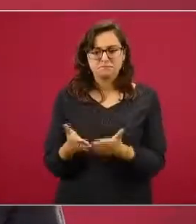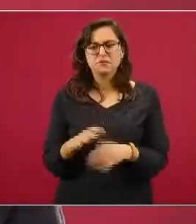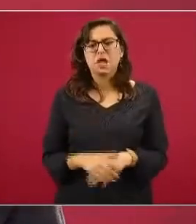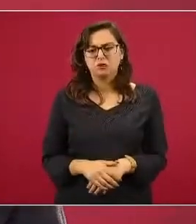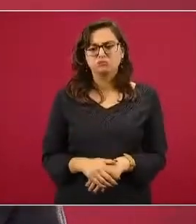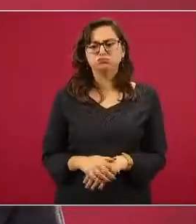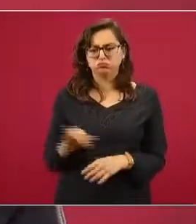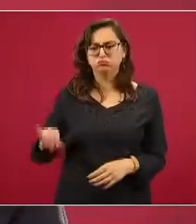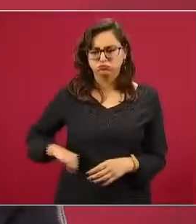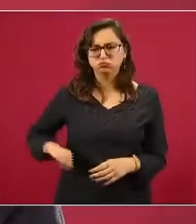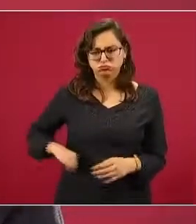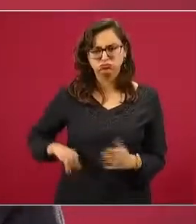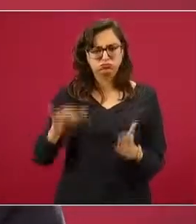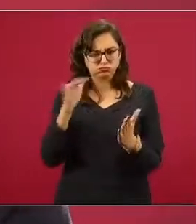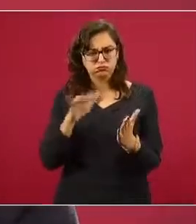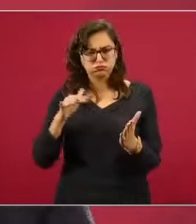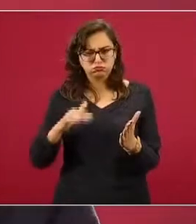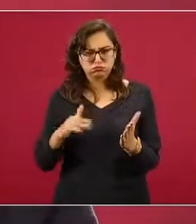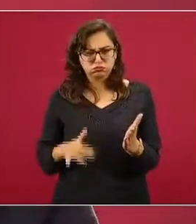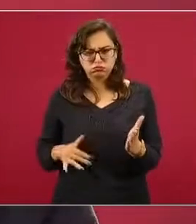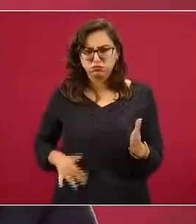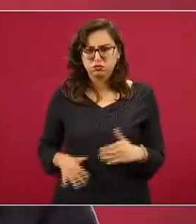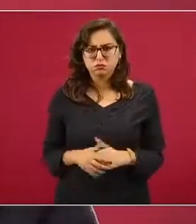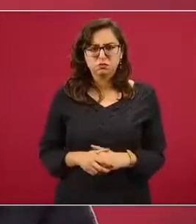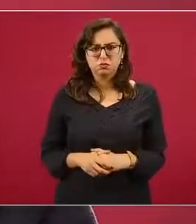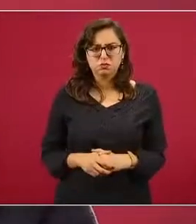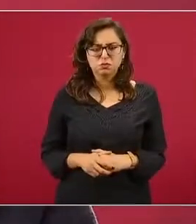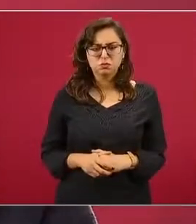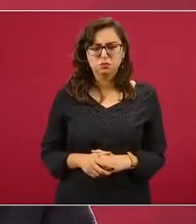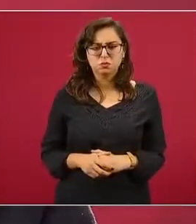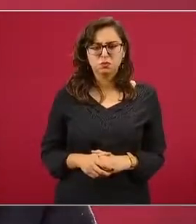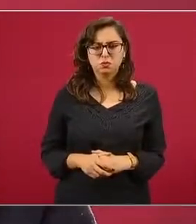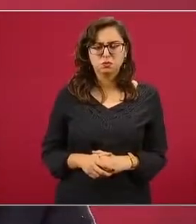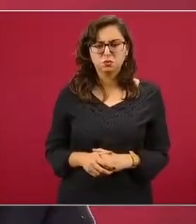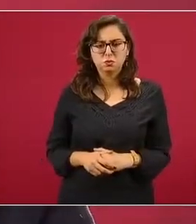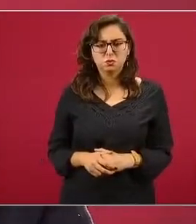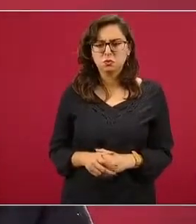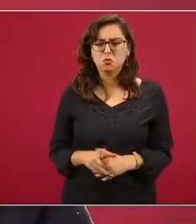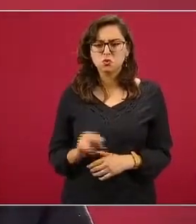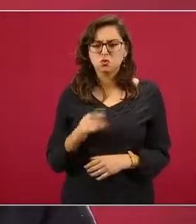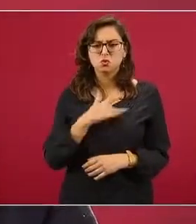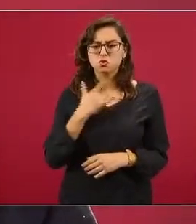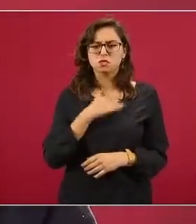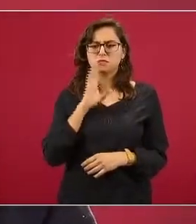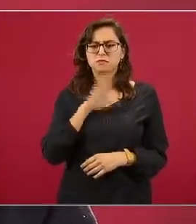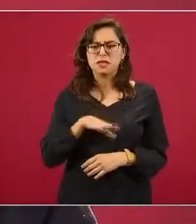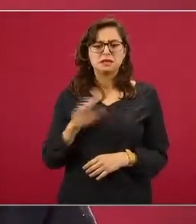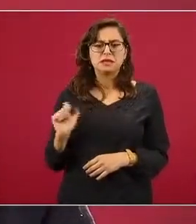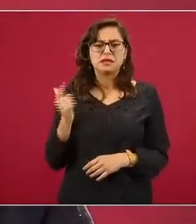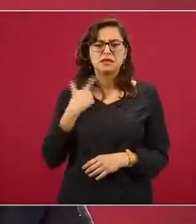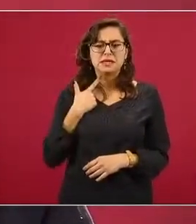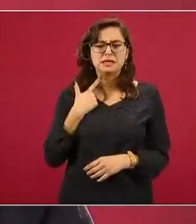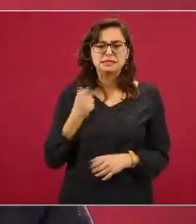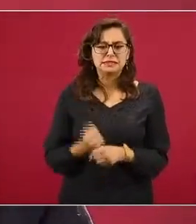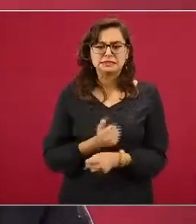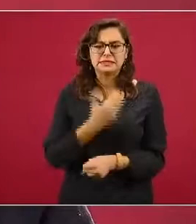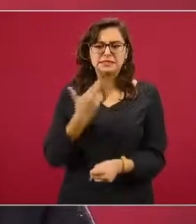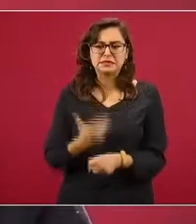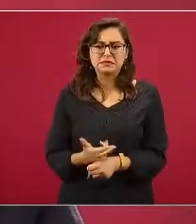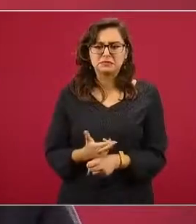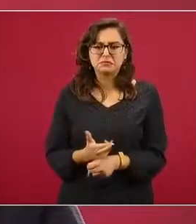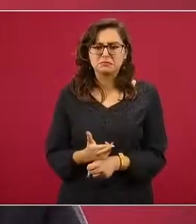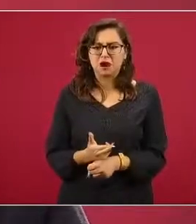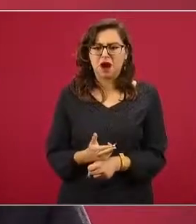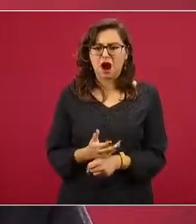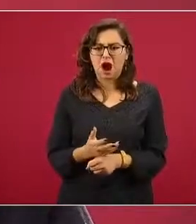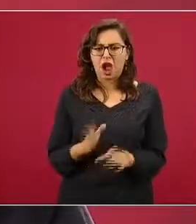con gran interés. No se sienta mal, ni siquiera este secretario en campaña, exsecretario en campaña, no se